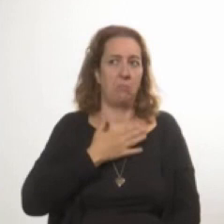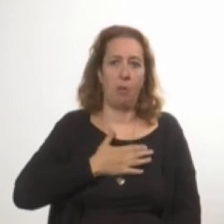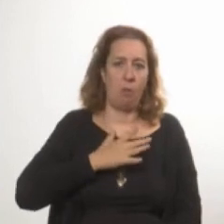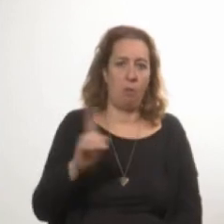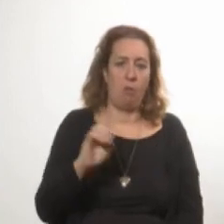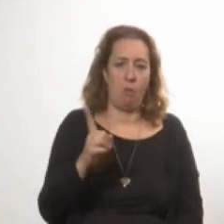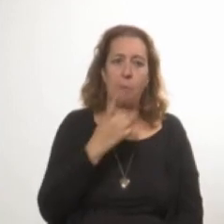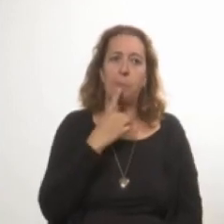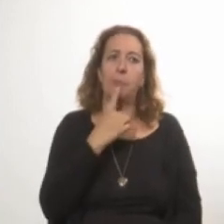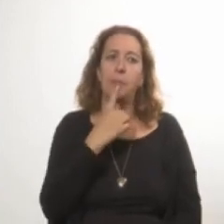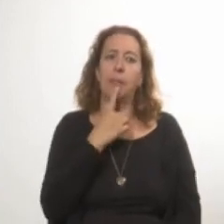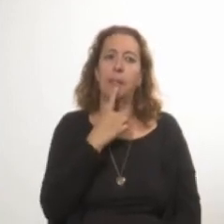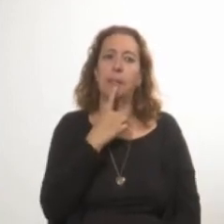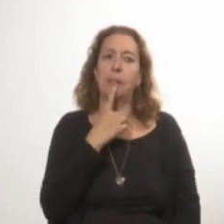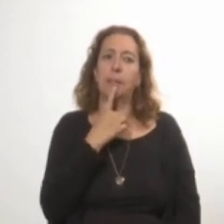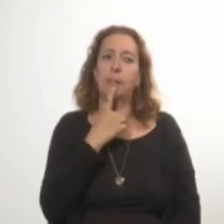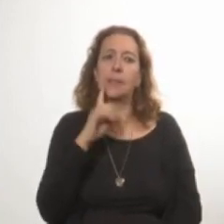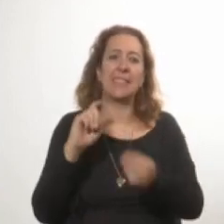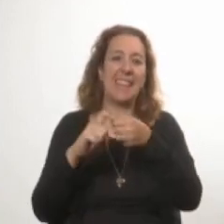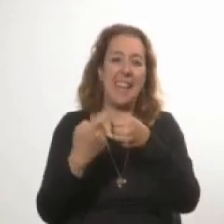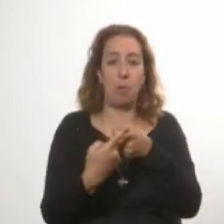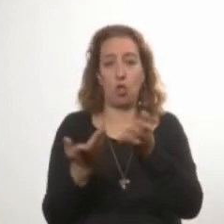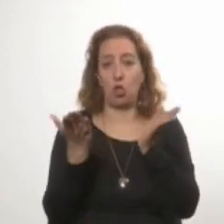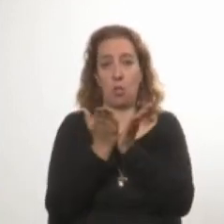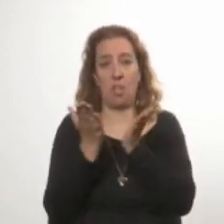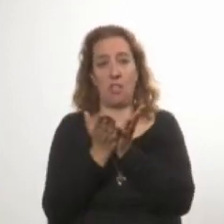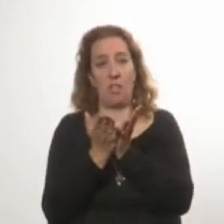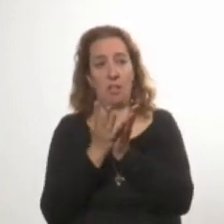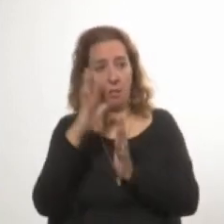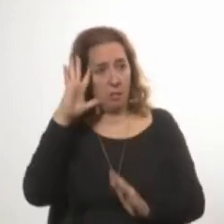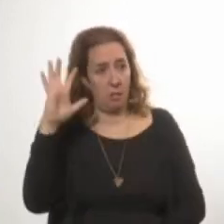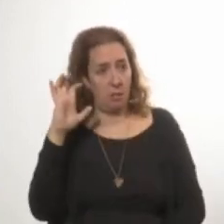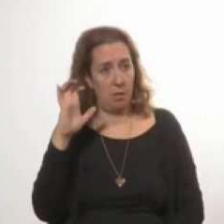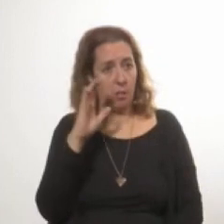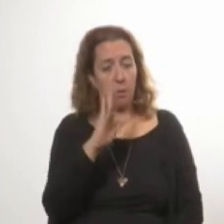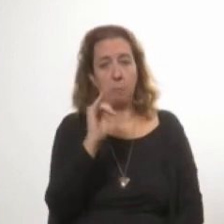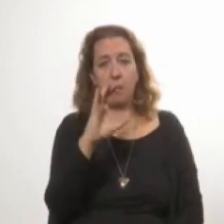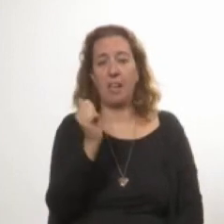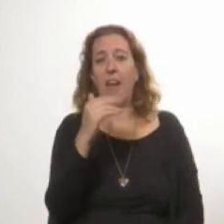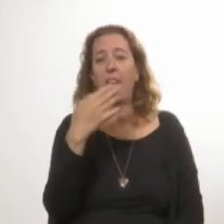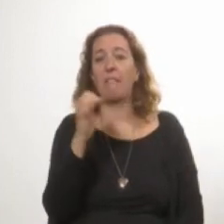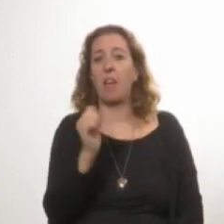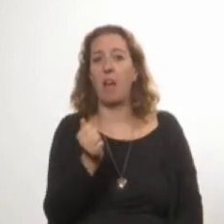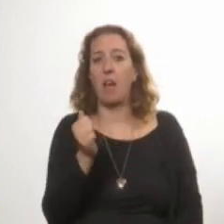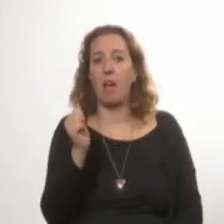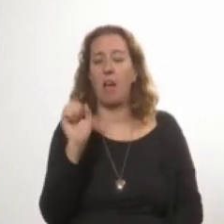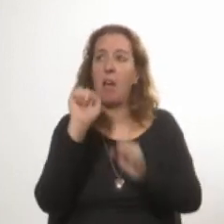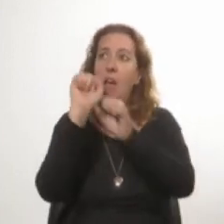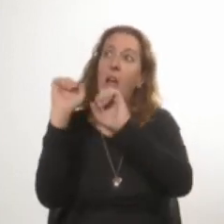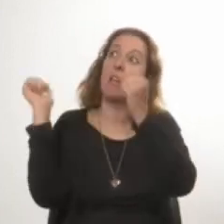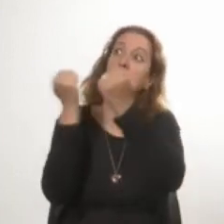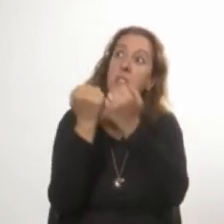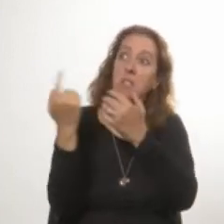las políticas de los gremios estudiantiles. Me acuerdo de Víctor Hugo Picabea, encerrado en el Liceo